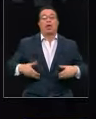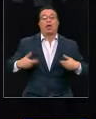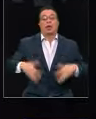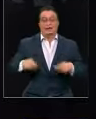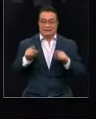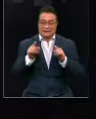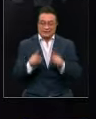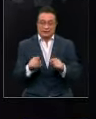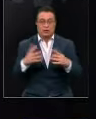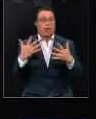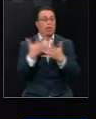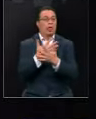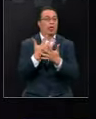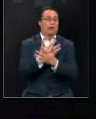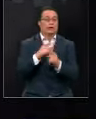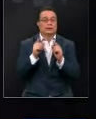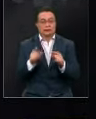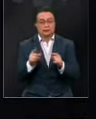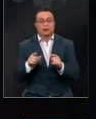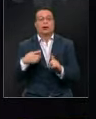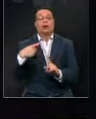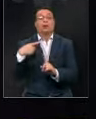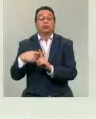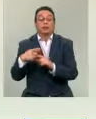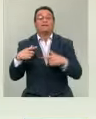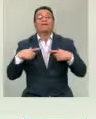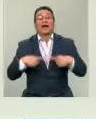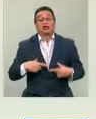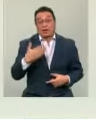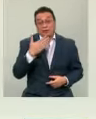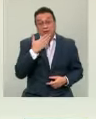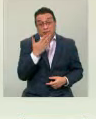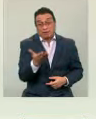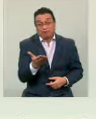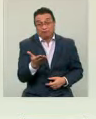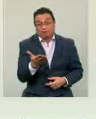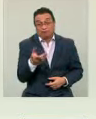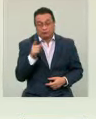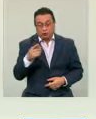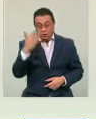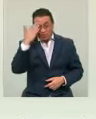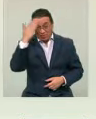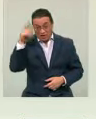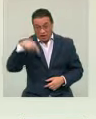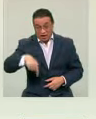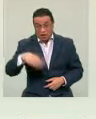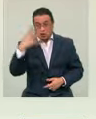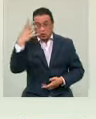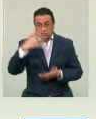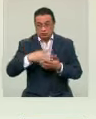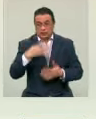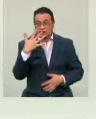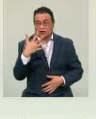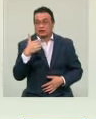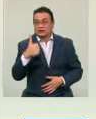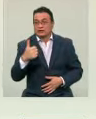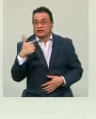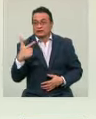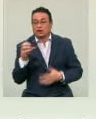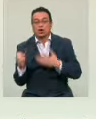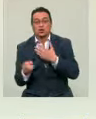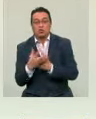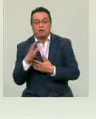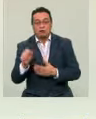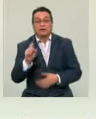medidas. Y esto también se vio favorecido por las vacaciones. Esta jornada se reportó 4.567 casos